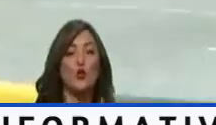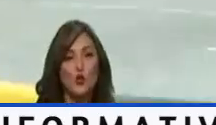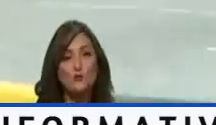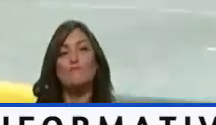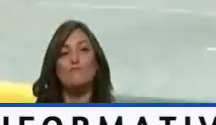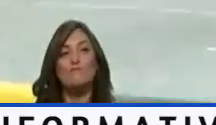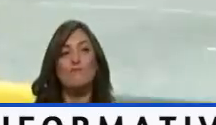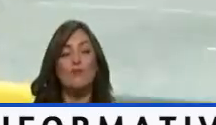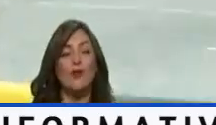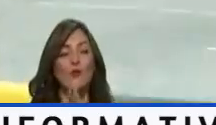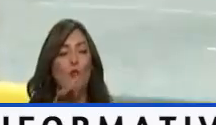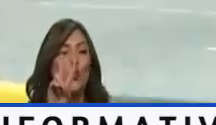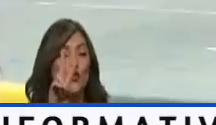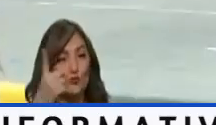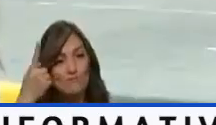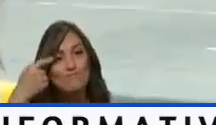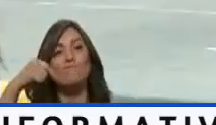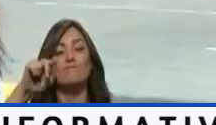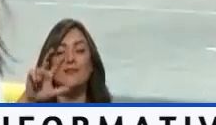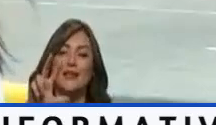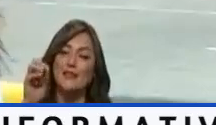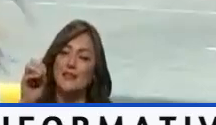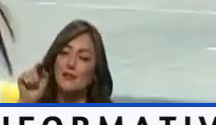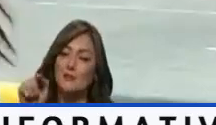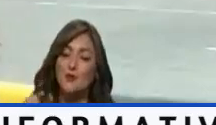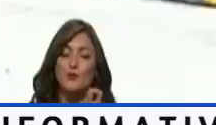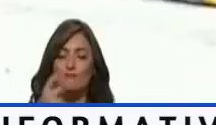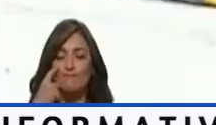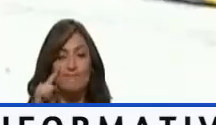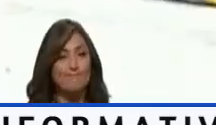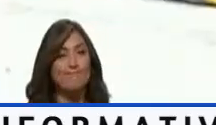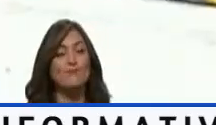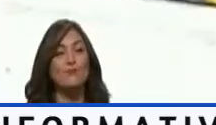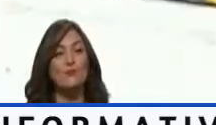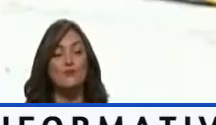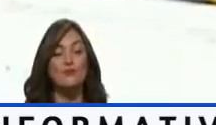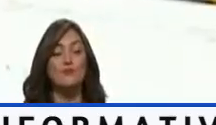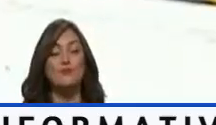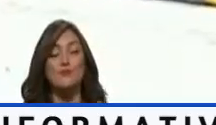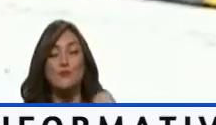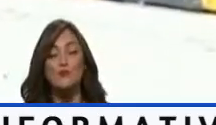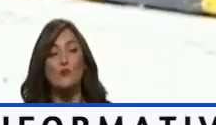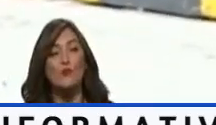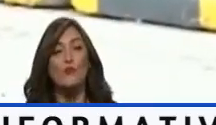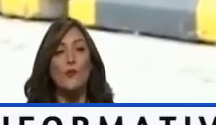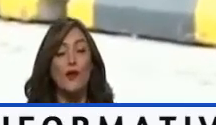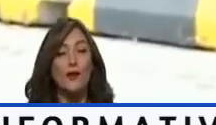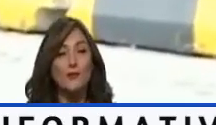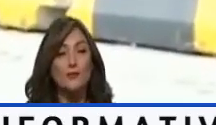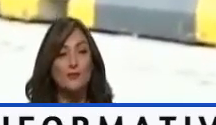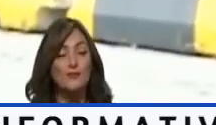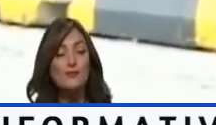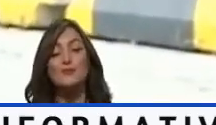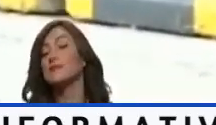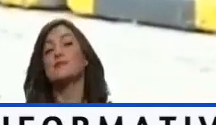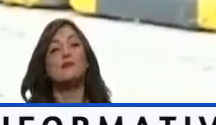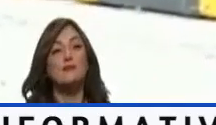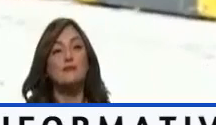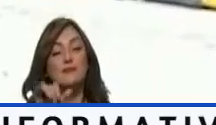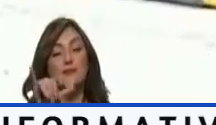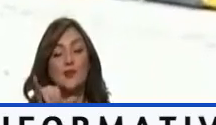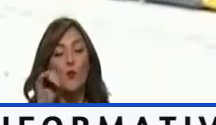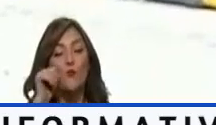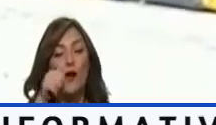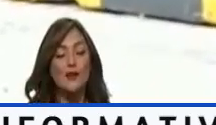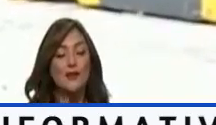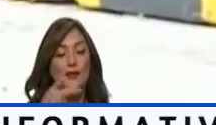se vacunaron ya más de 2 millones 300 mil personas. Veamos. El día sábado, mañana,